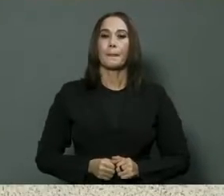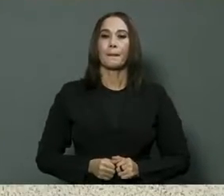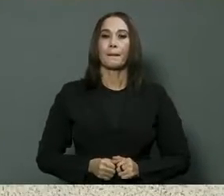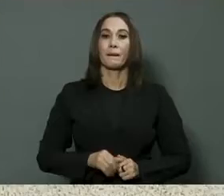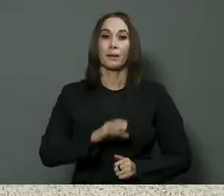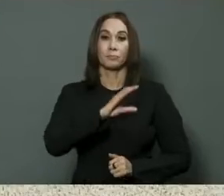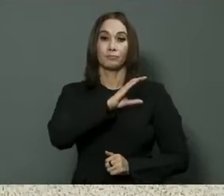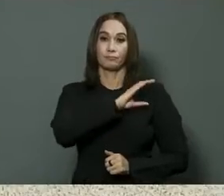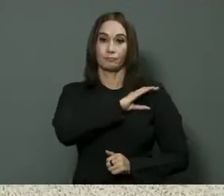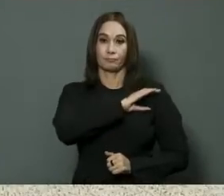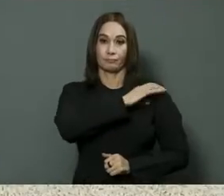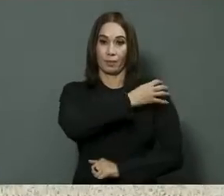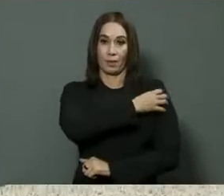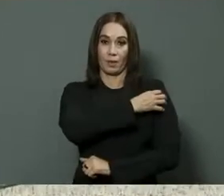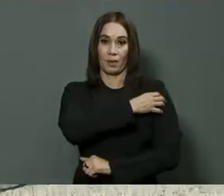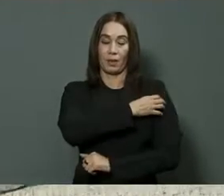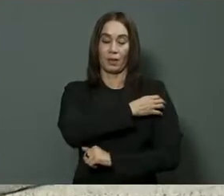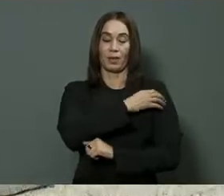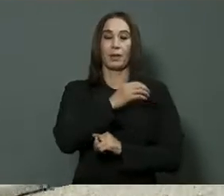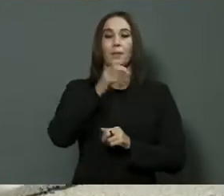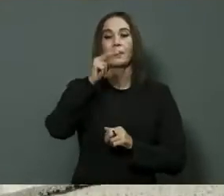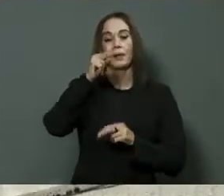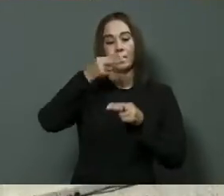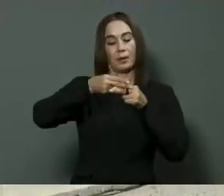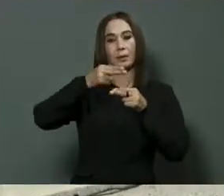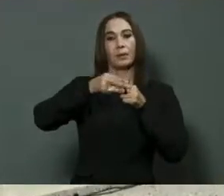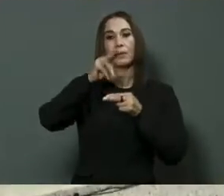Coronel José Nakin Col,